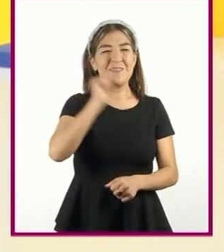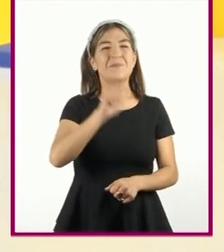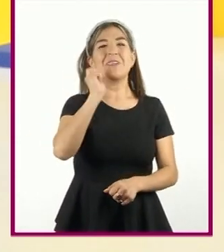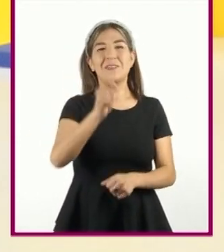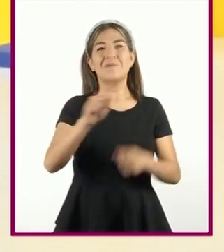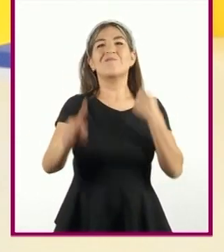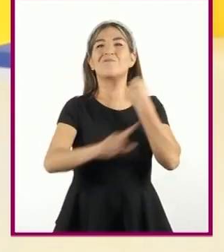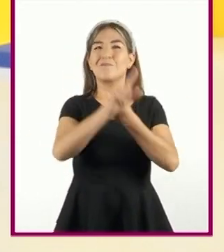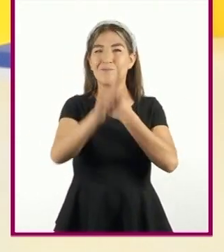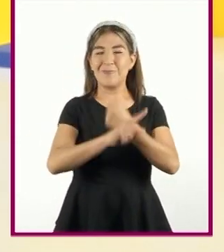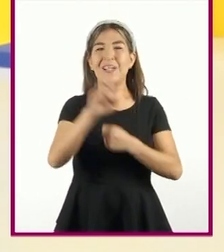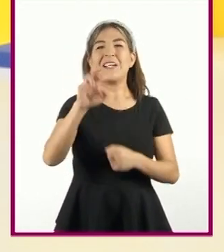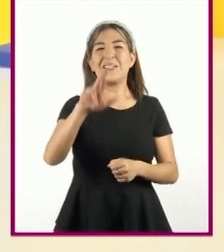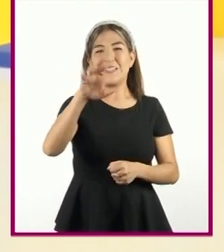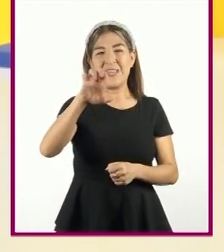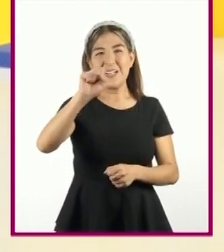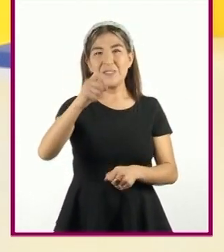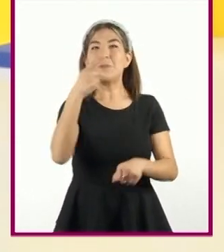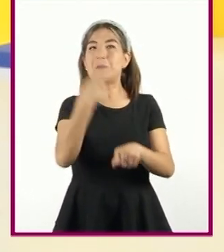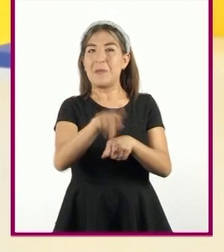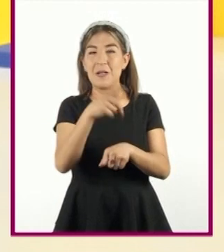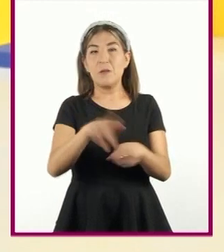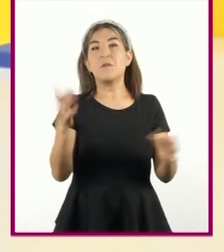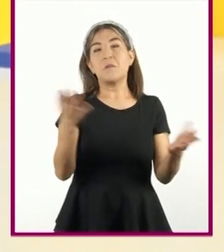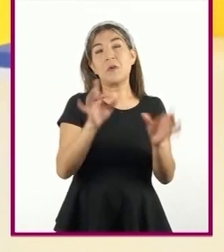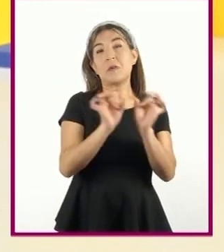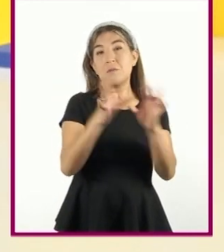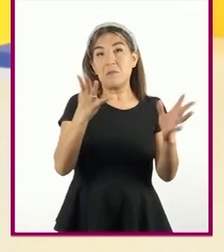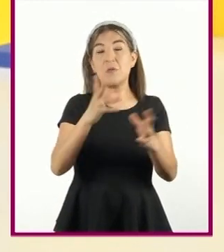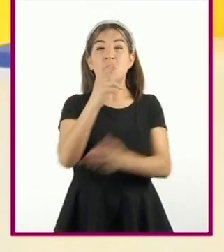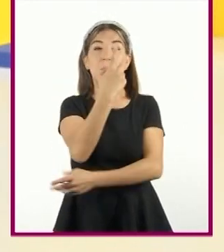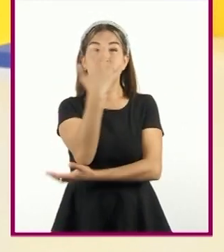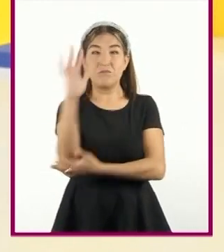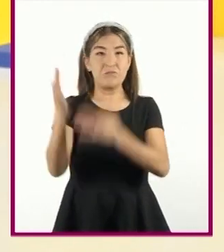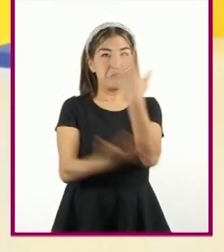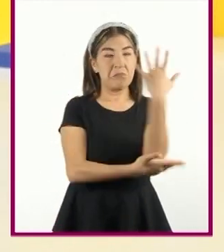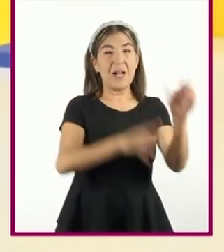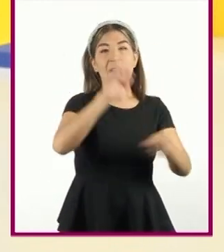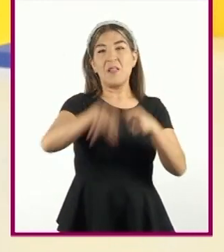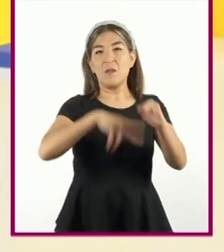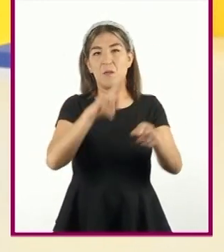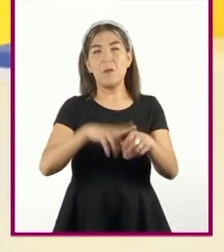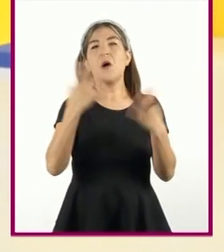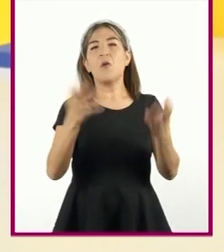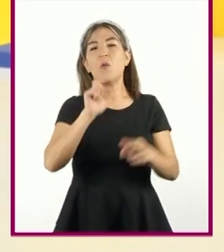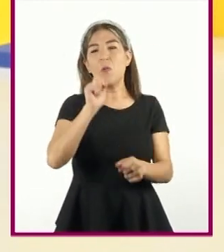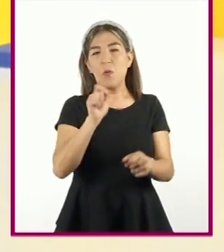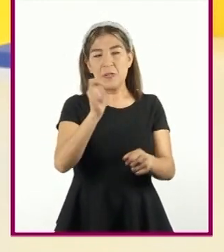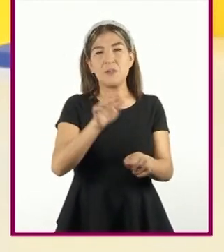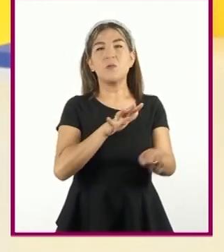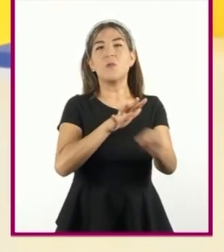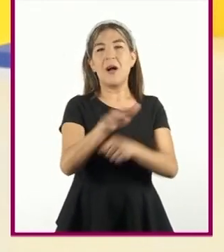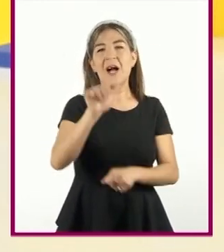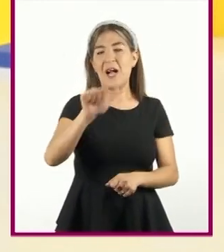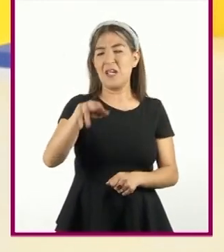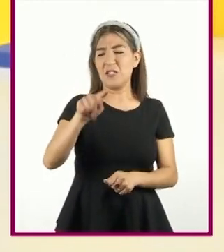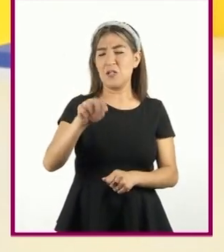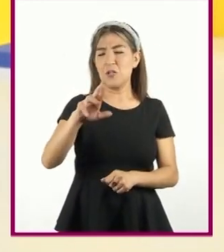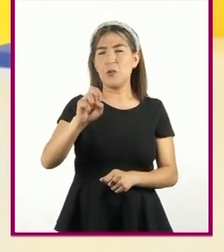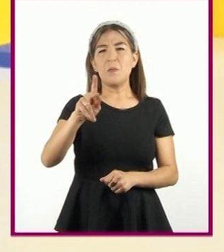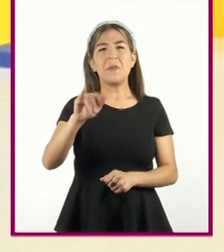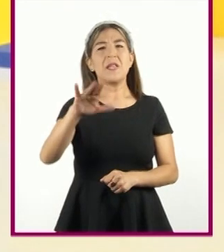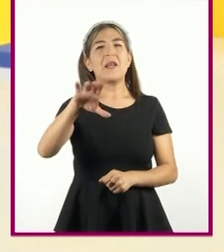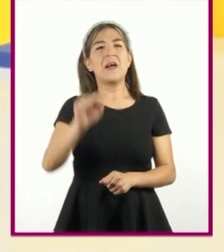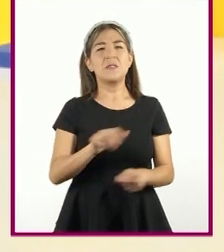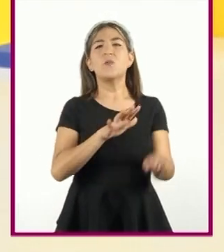a numerosos riesgos, ya sea por procesos naturales o acciones antrópicas. Esto es, aquellas